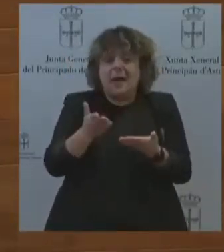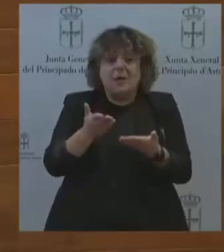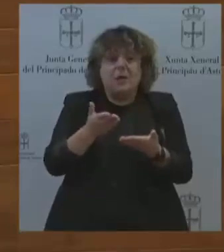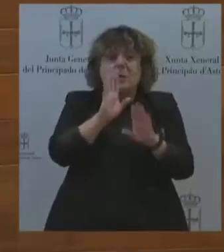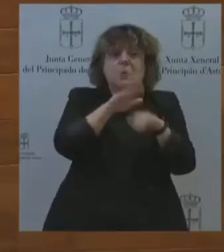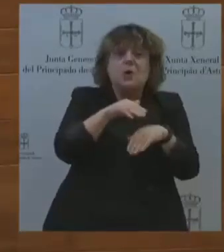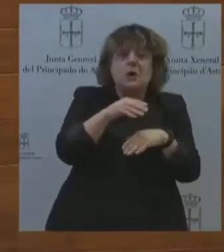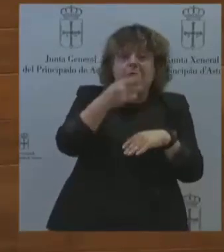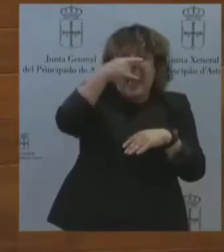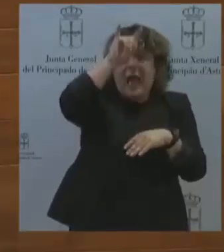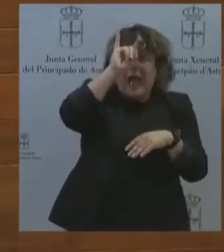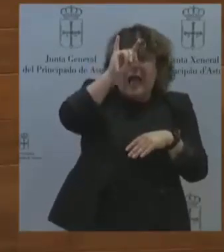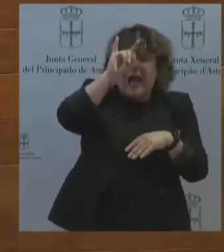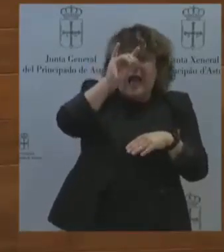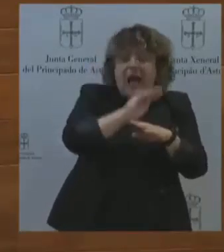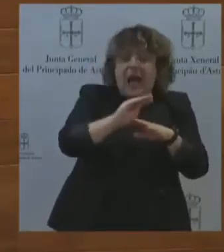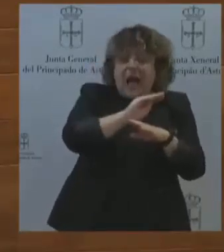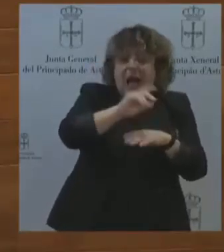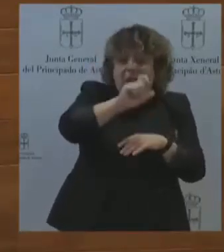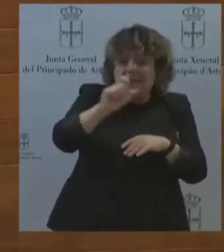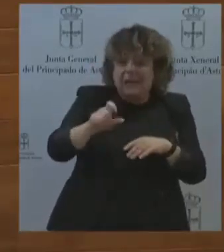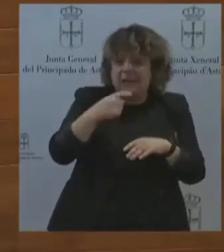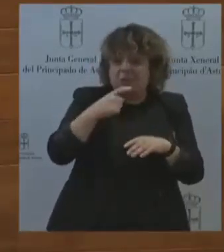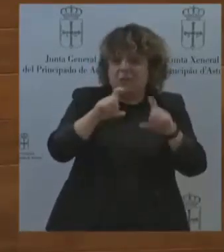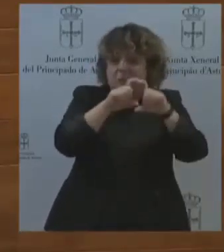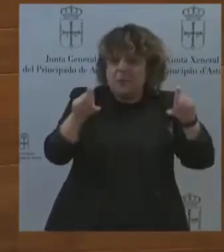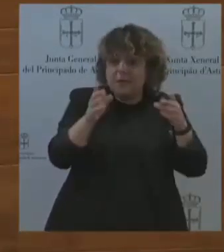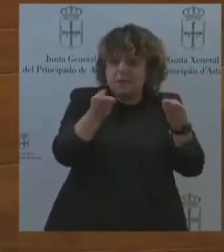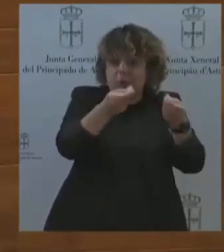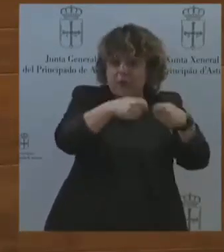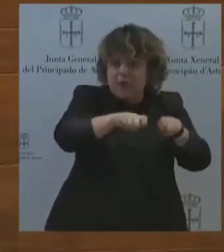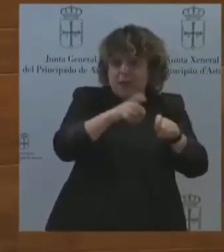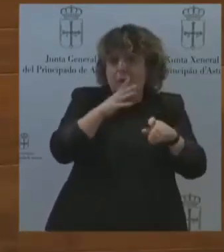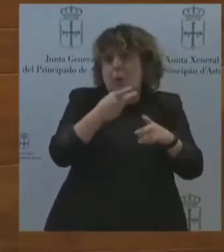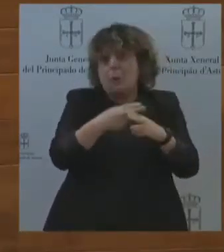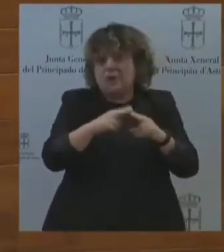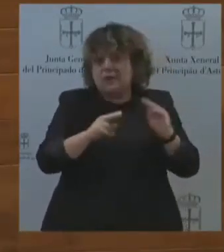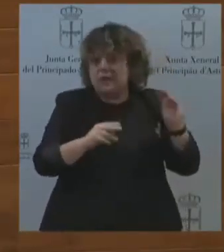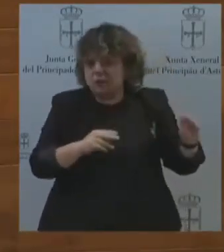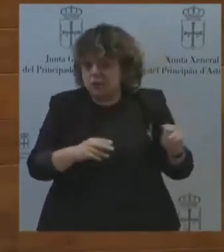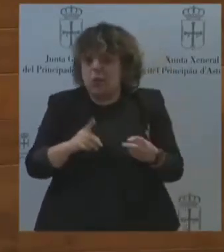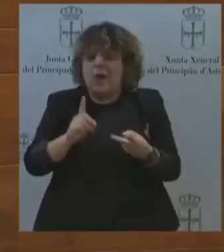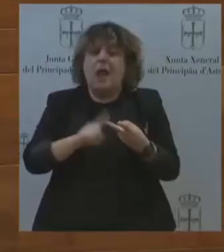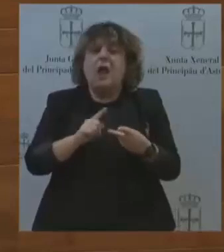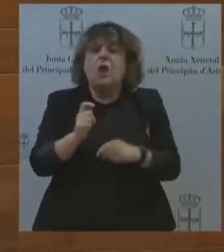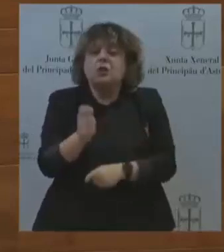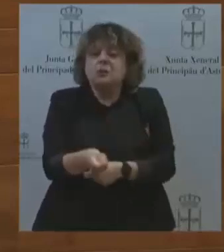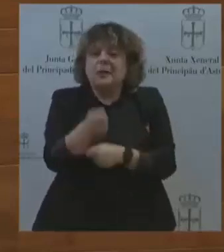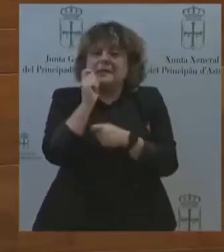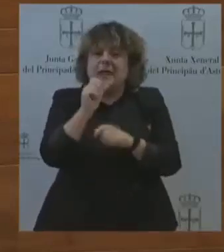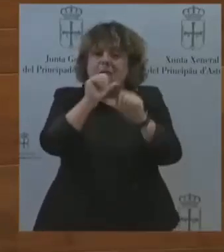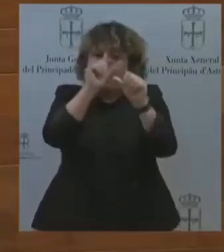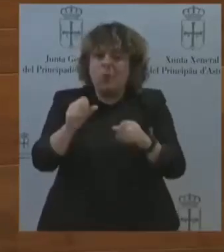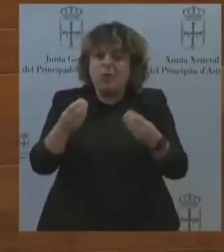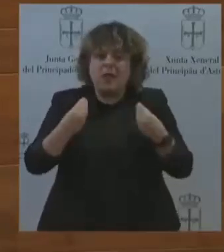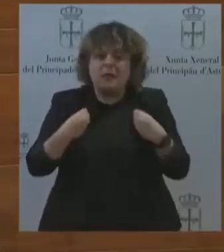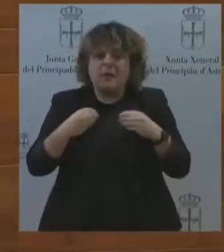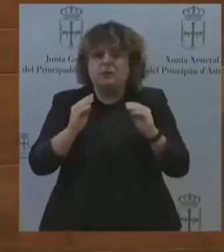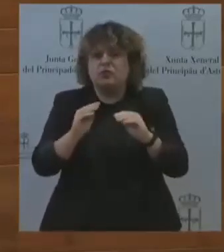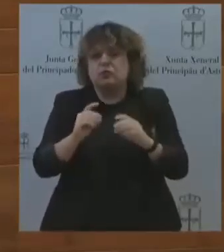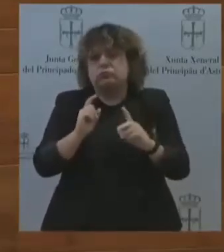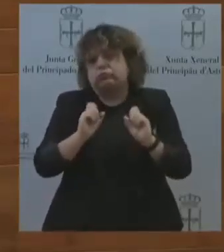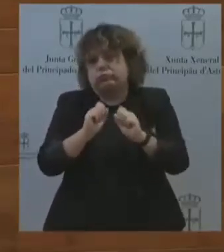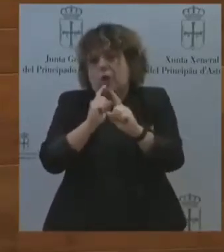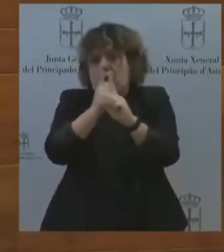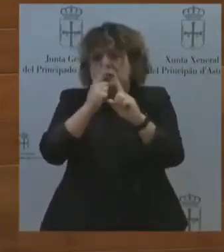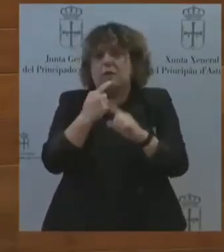sus políticas contra el campo, por los pescadores que ven amenazado su modelo de vida, por las familias que ven cómo sus hijos deben emigrar para ganarse